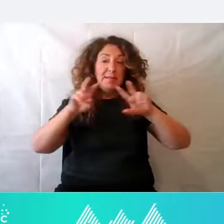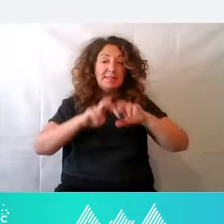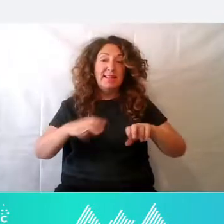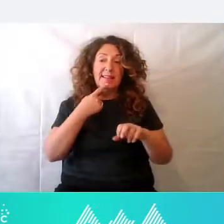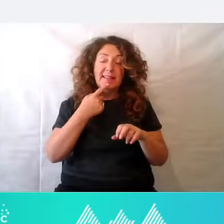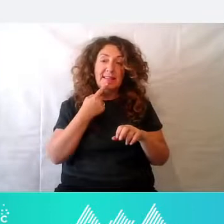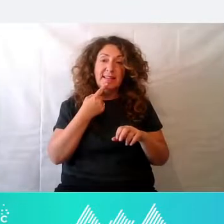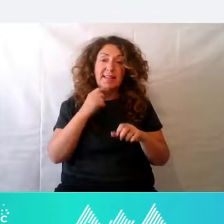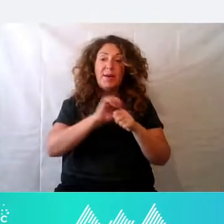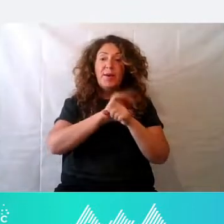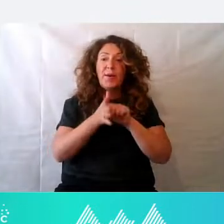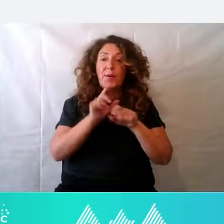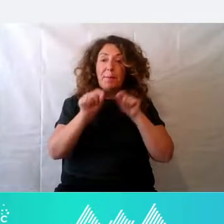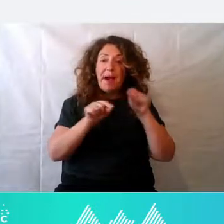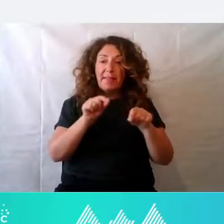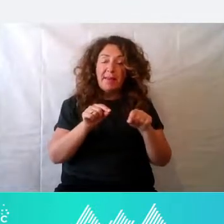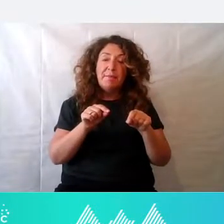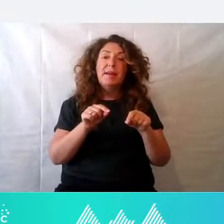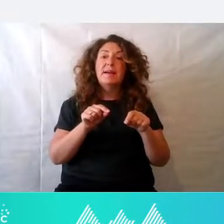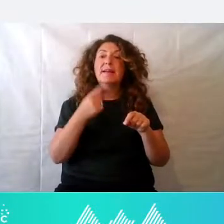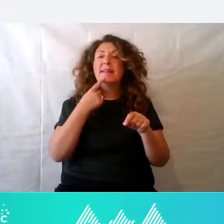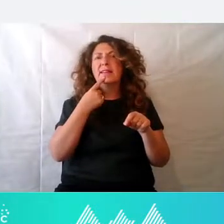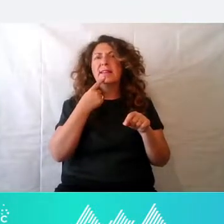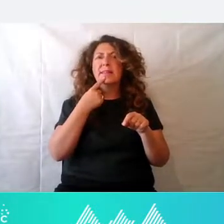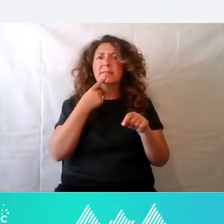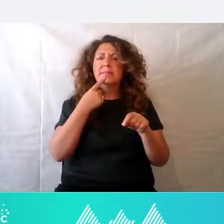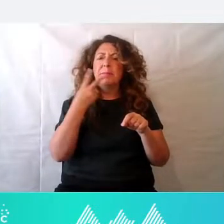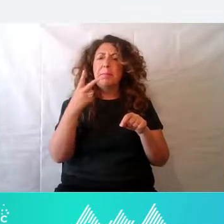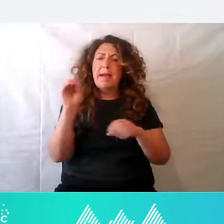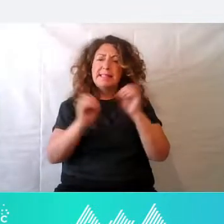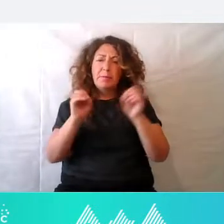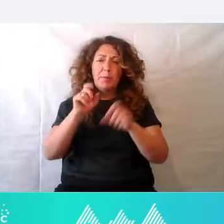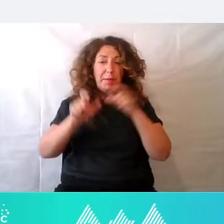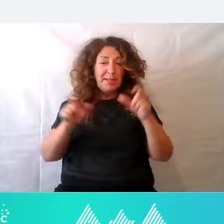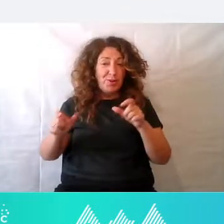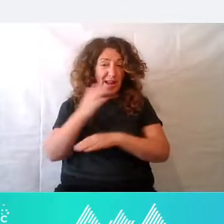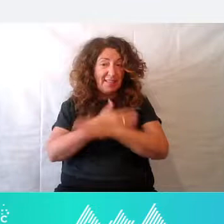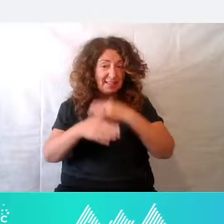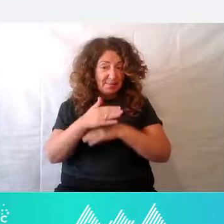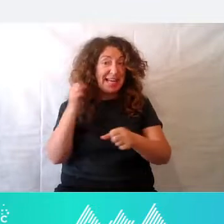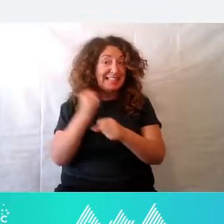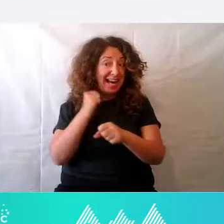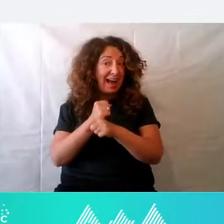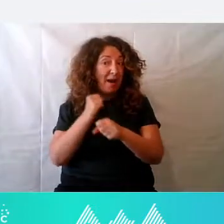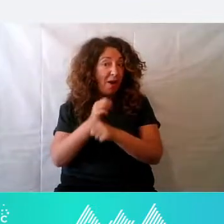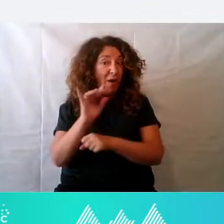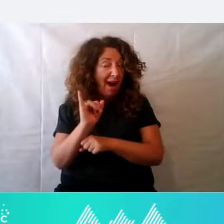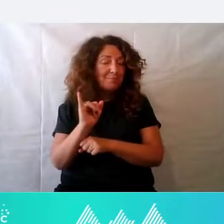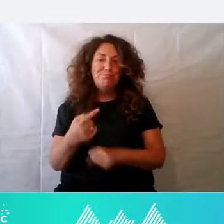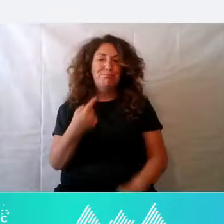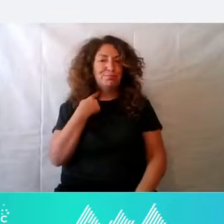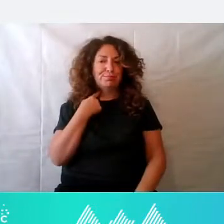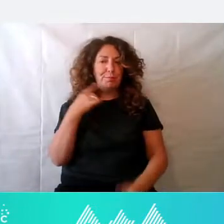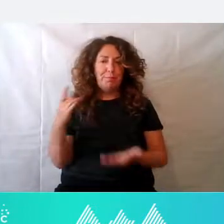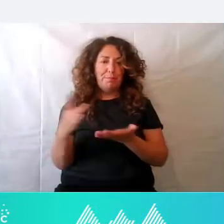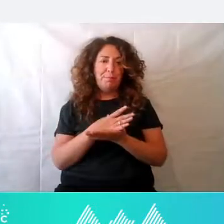pandemia el 20% de las personas con discapacidad que estaban trabajando perdieron su empleo y el que me parece el dato